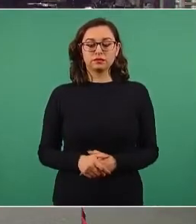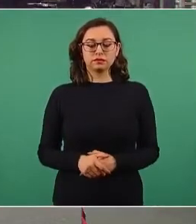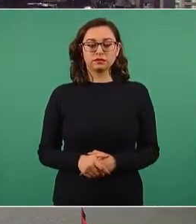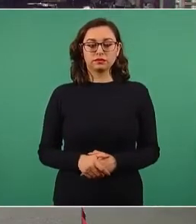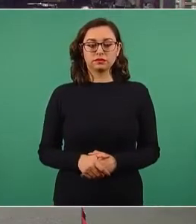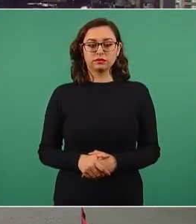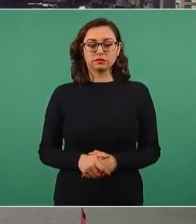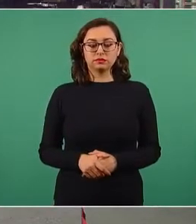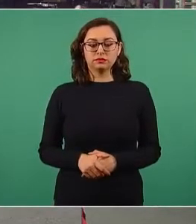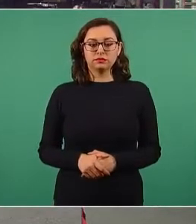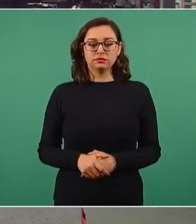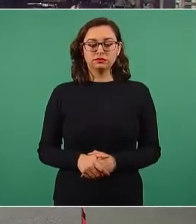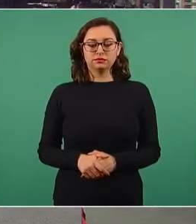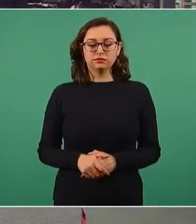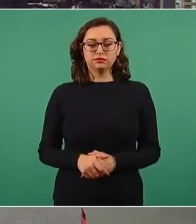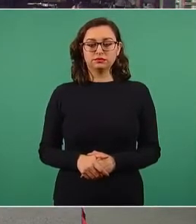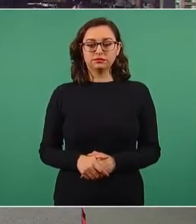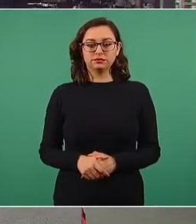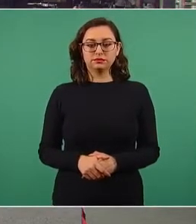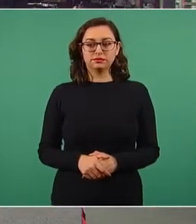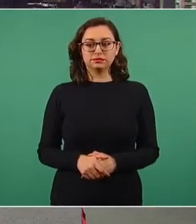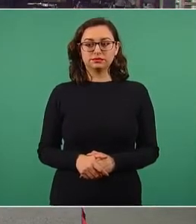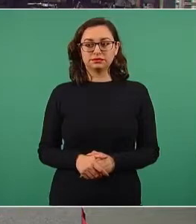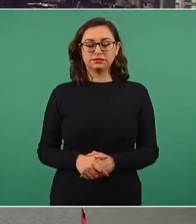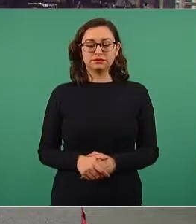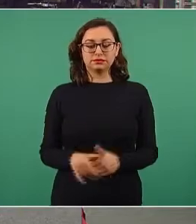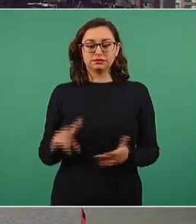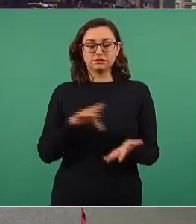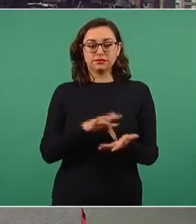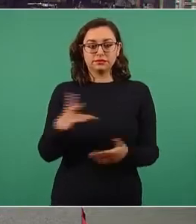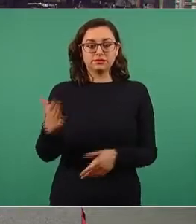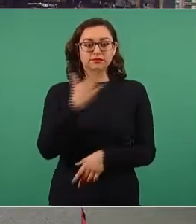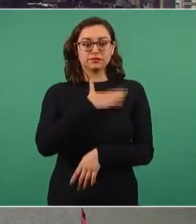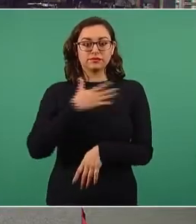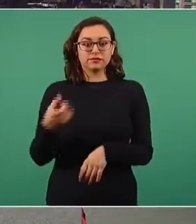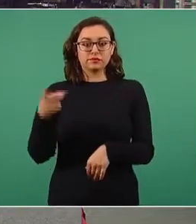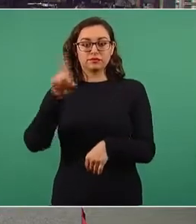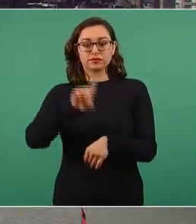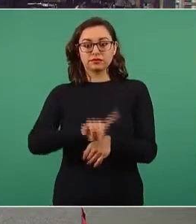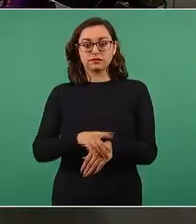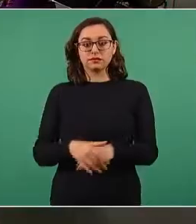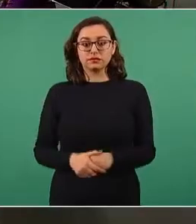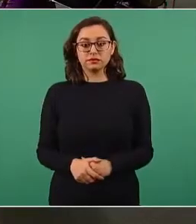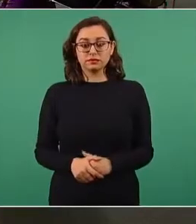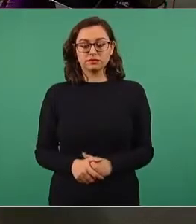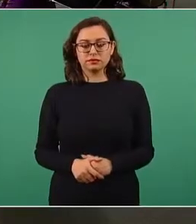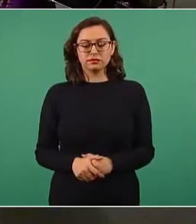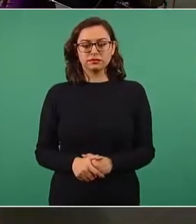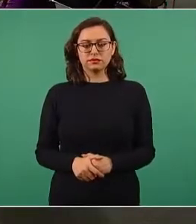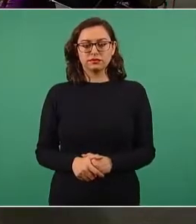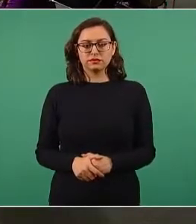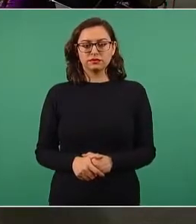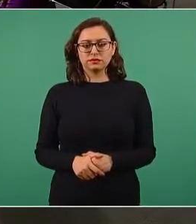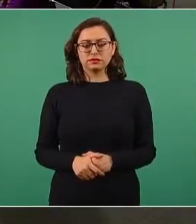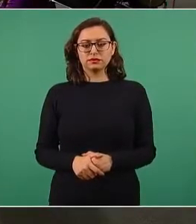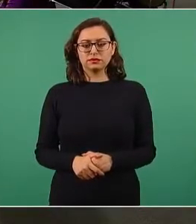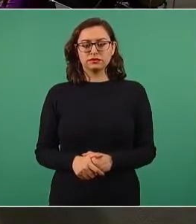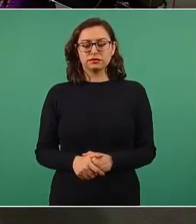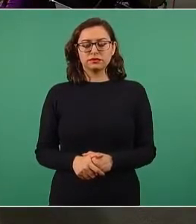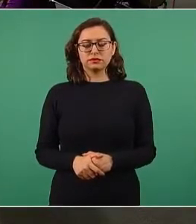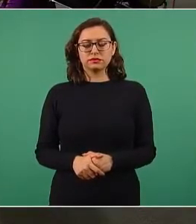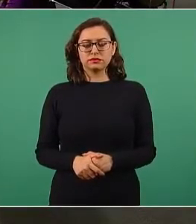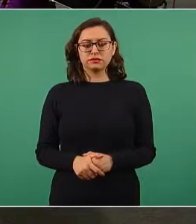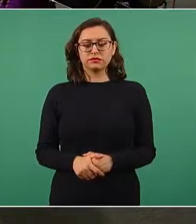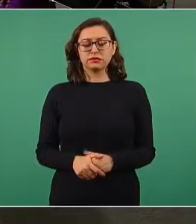Ahora regreso a este lado. Gracias, canciller. Buen día. Este gobierno ya hizo historia en la parte